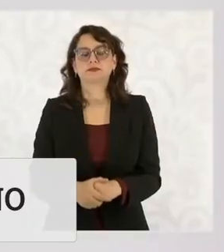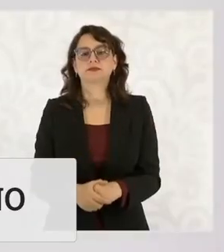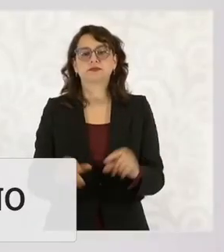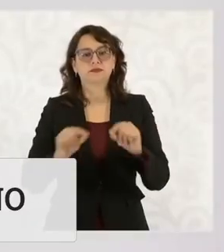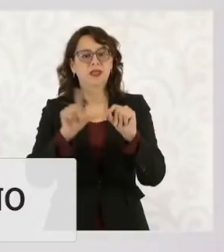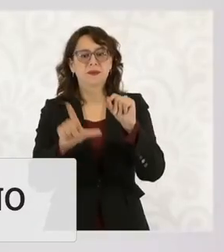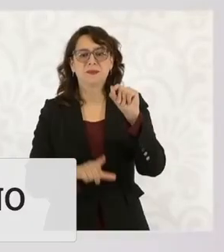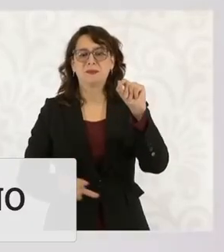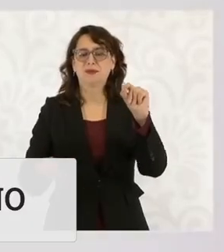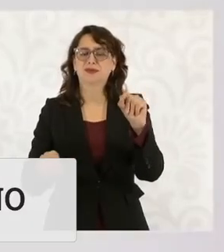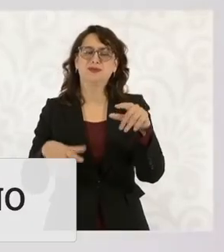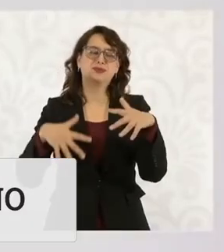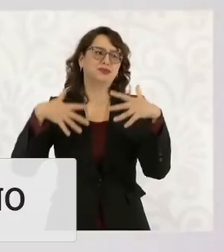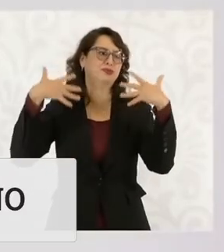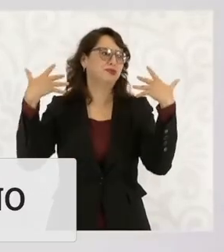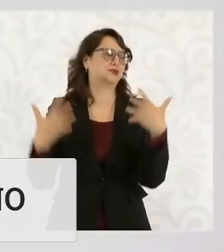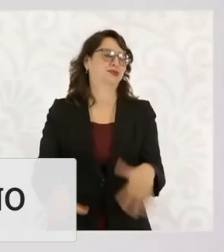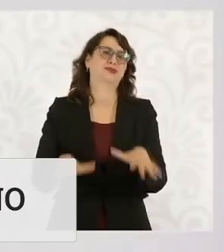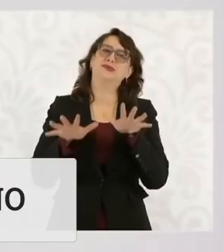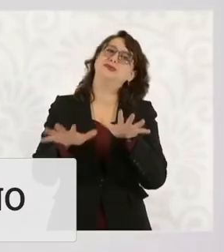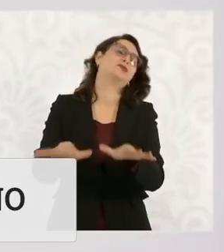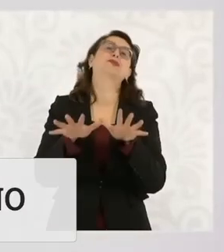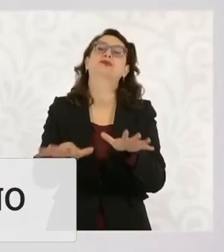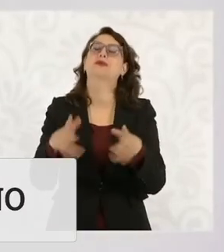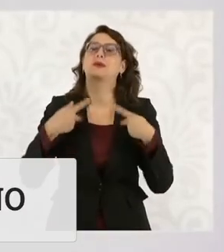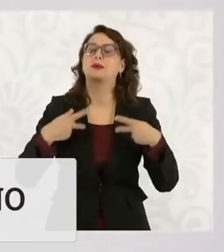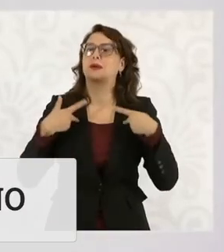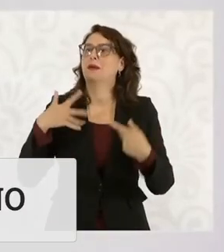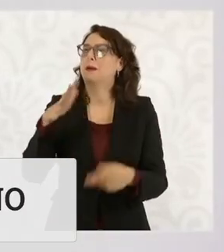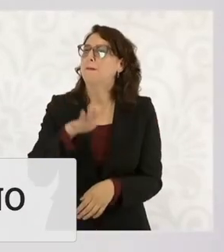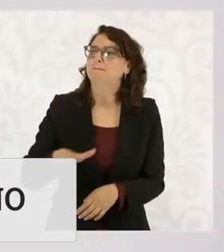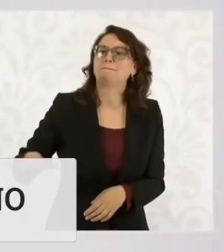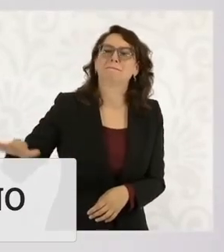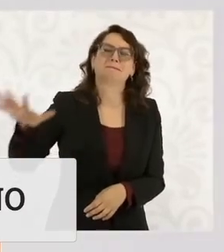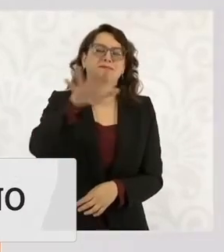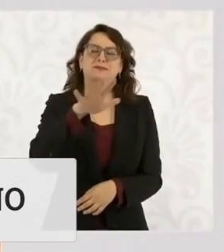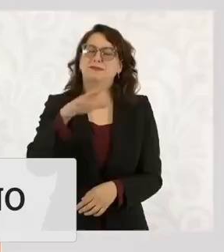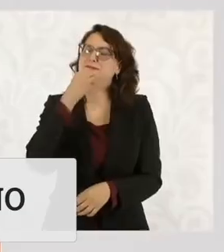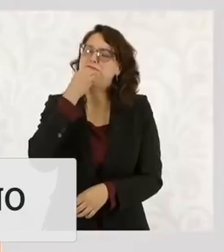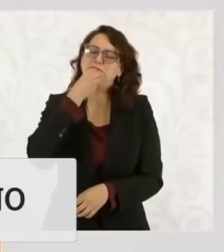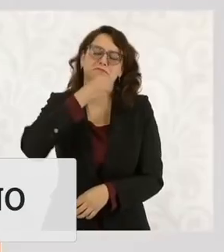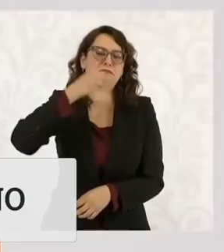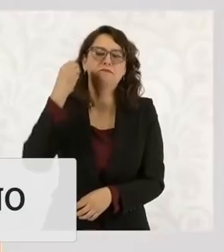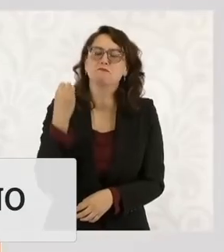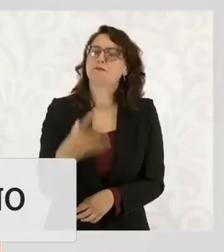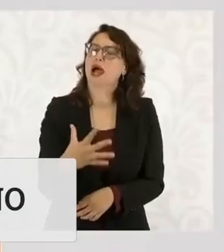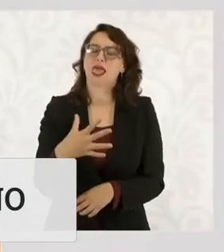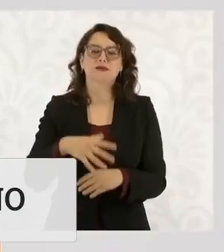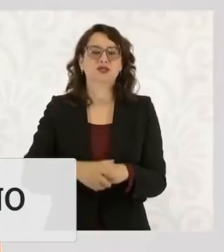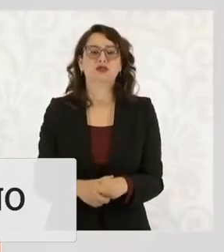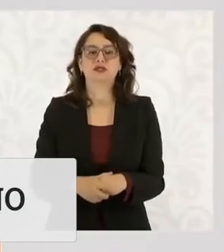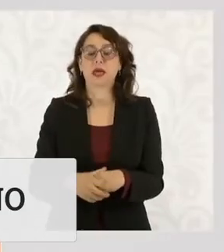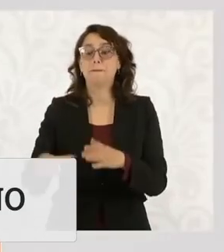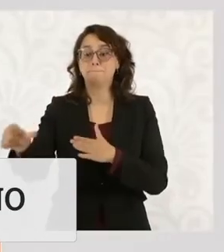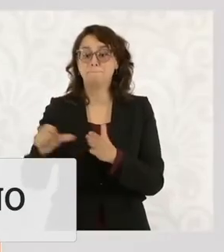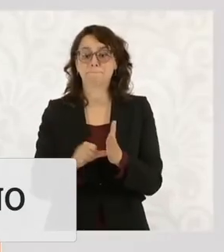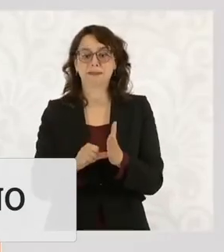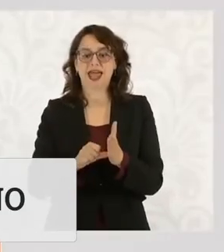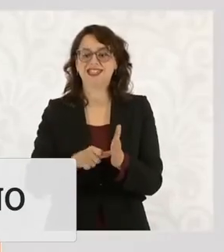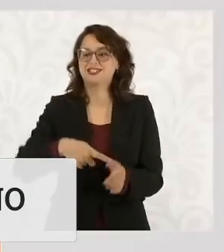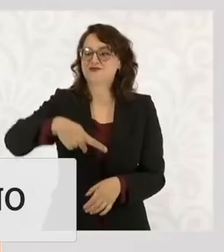país grandioso, con un pueblo maravilloso. Y hoy que inicia el mes de la